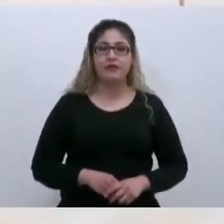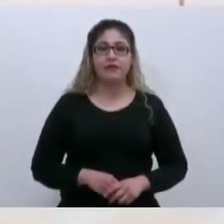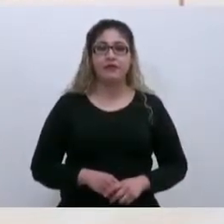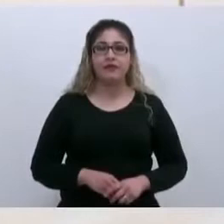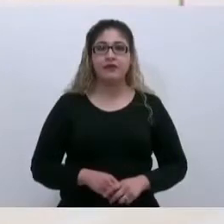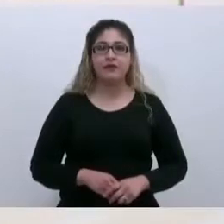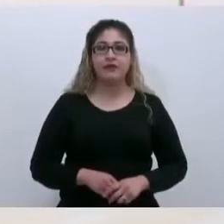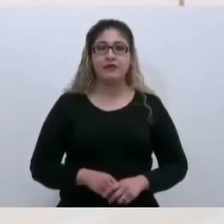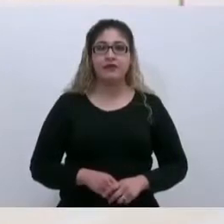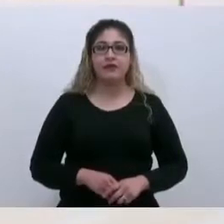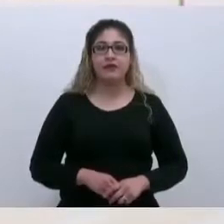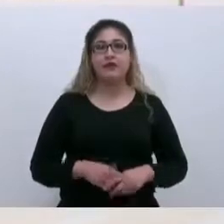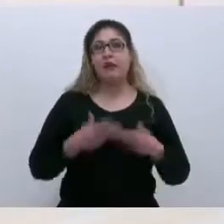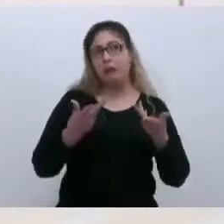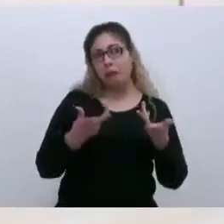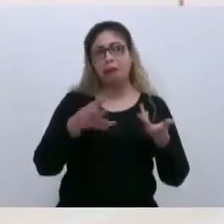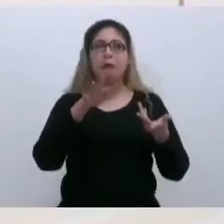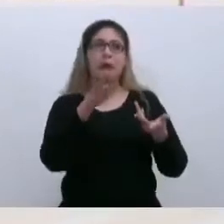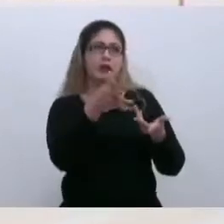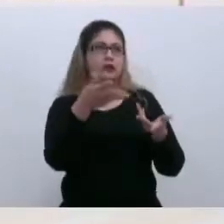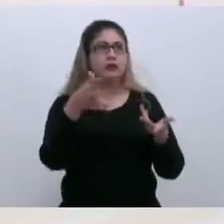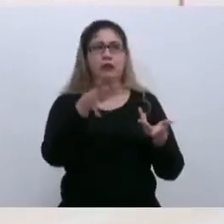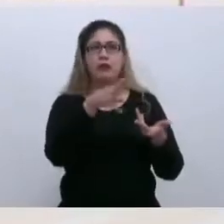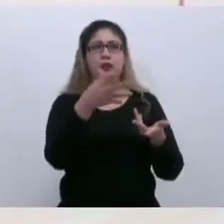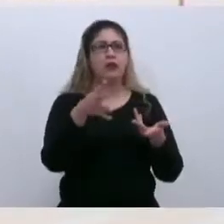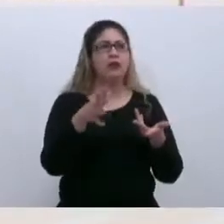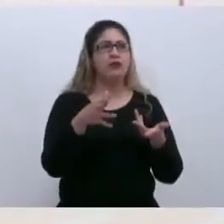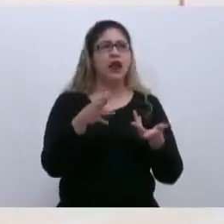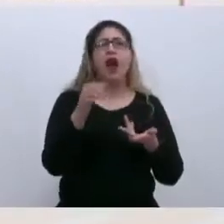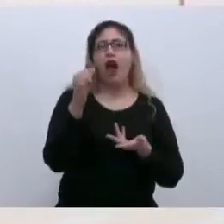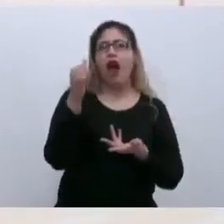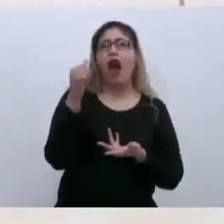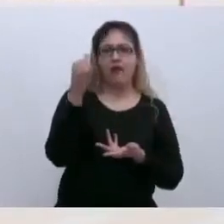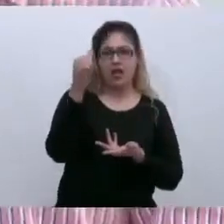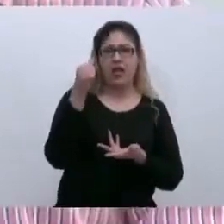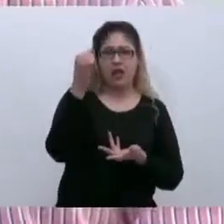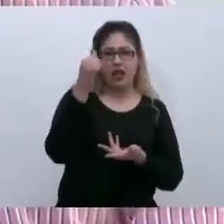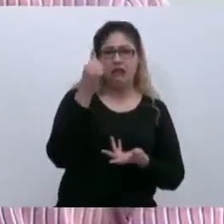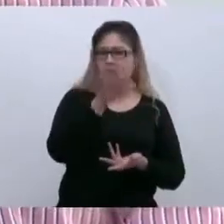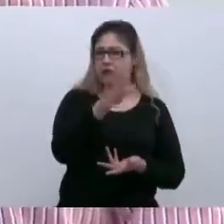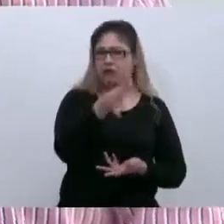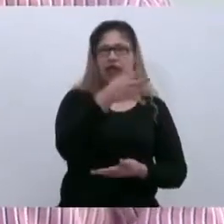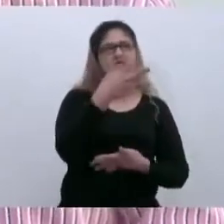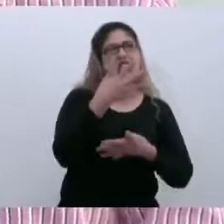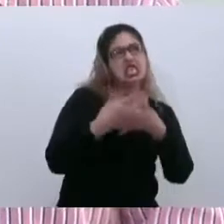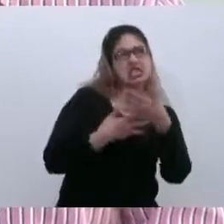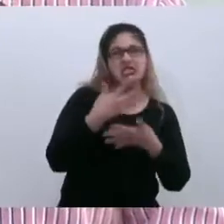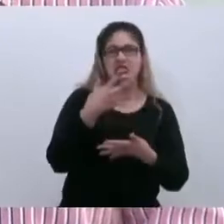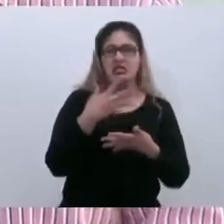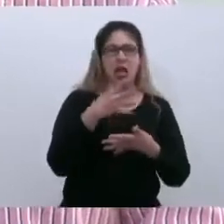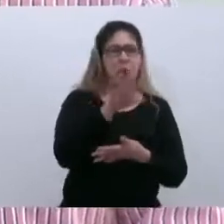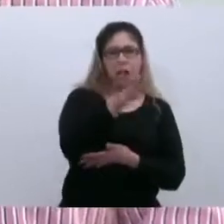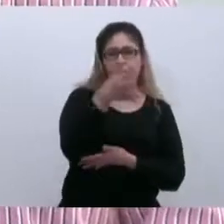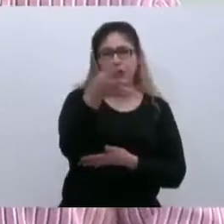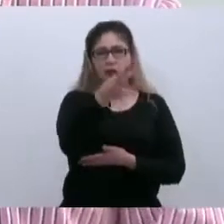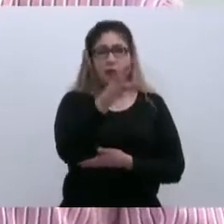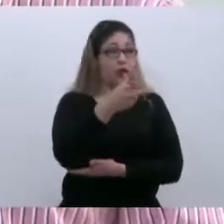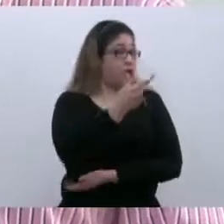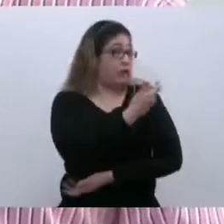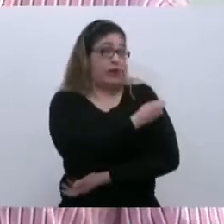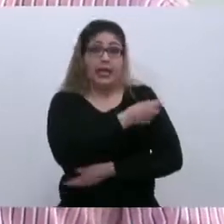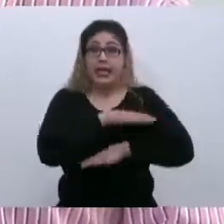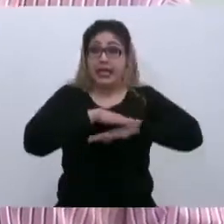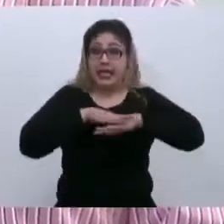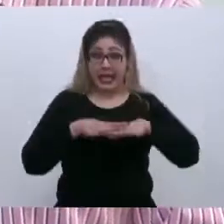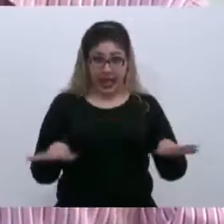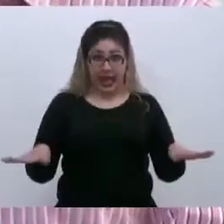para el día 15, para mediados de abril, a todos los adultos mayores. ¿Por qué nos apura? Porque no queremos que